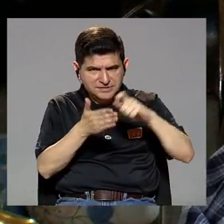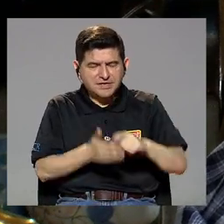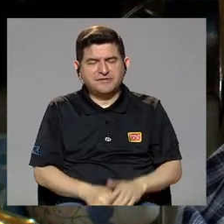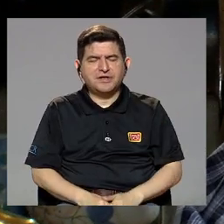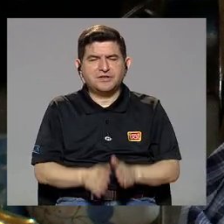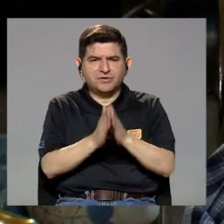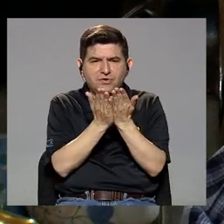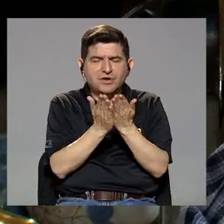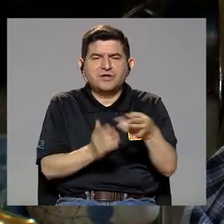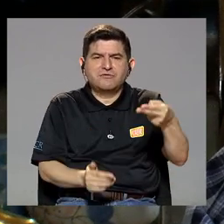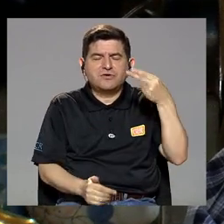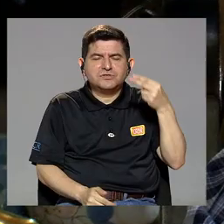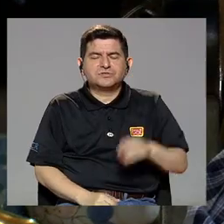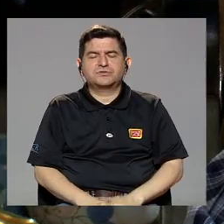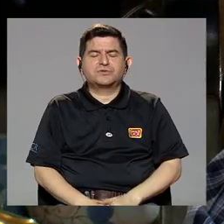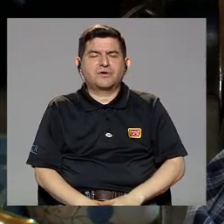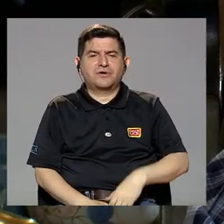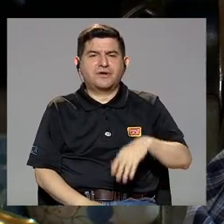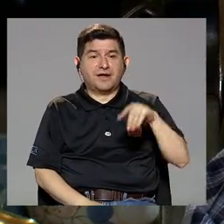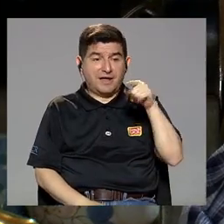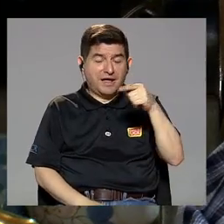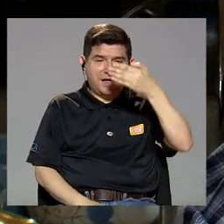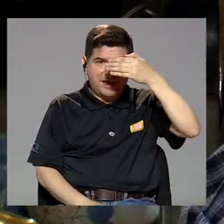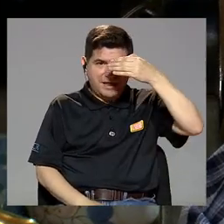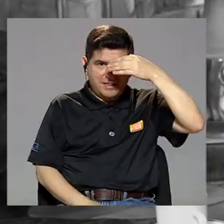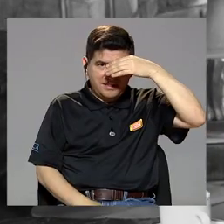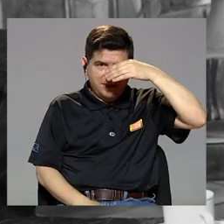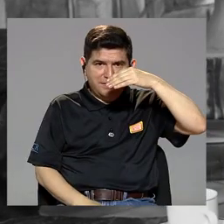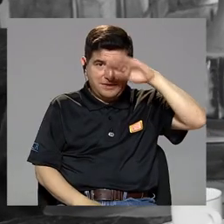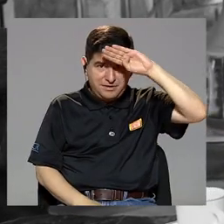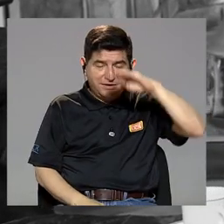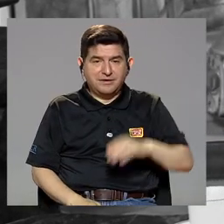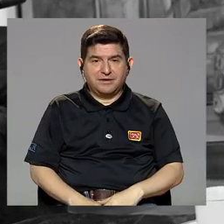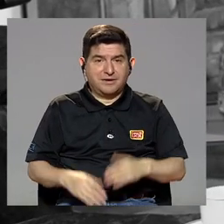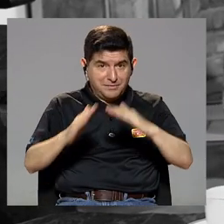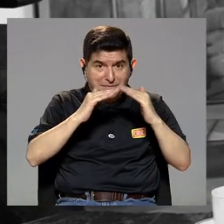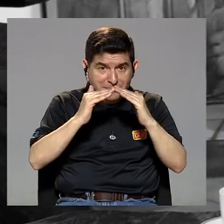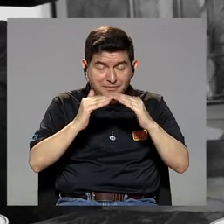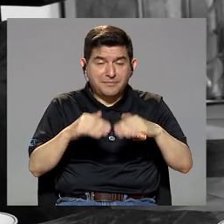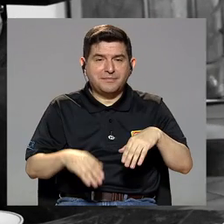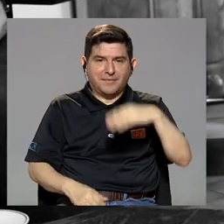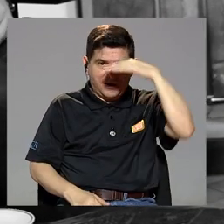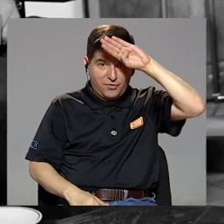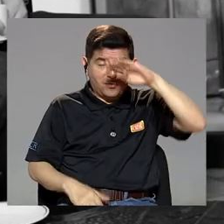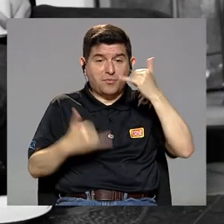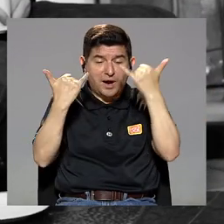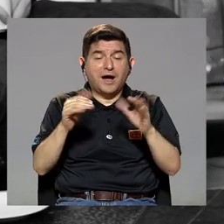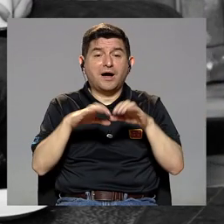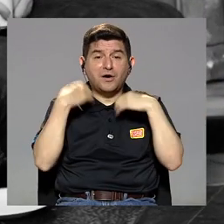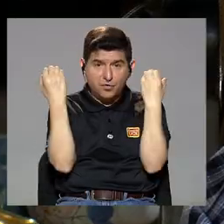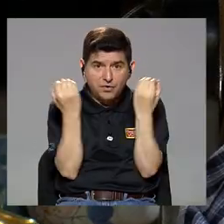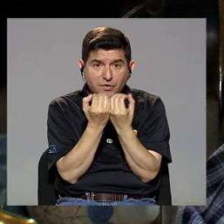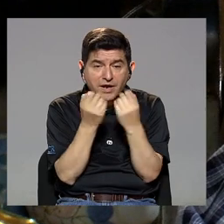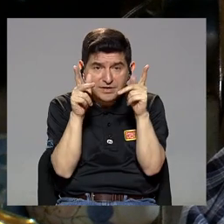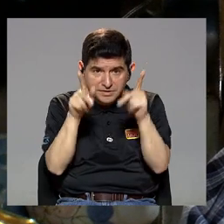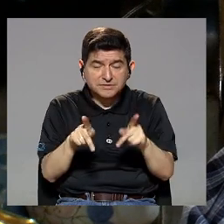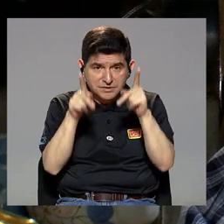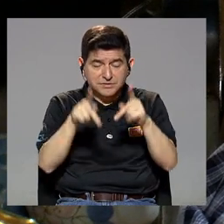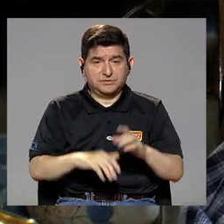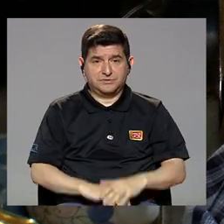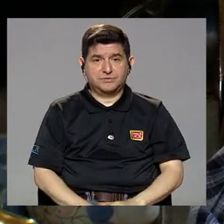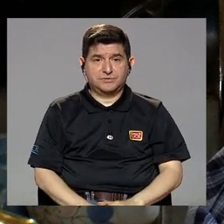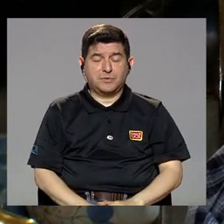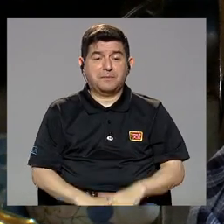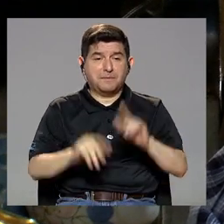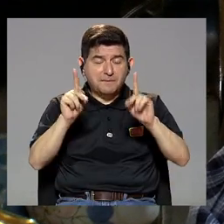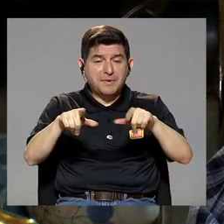y entonces hay una organización ahorita de gente que es de